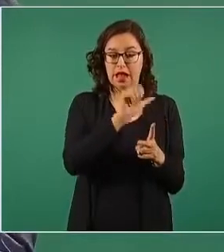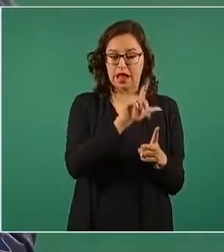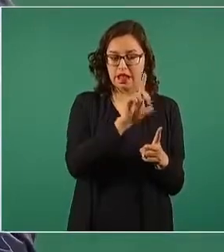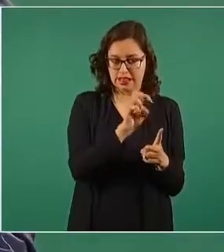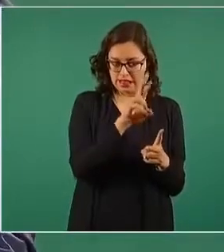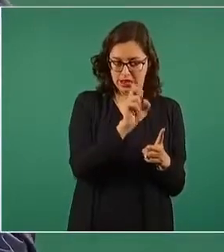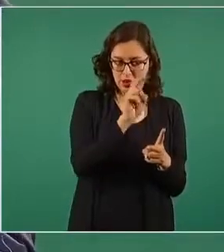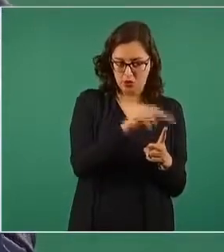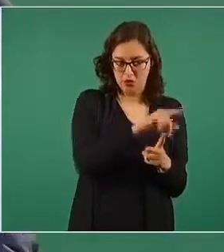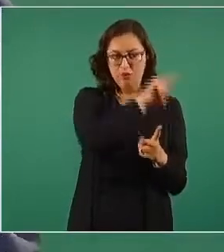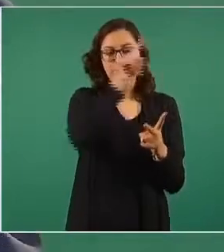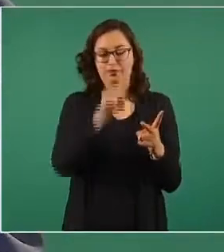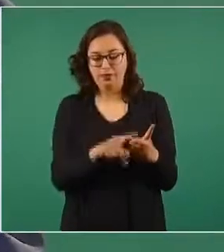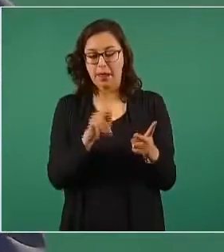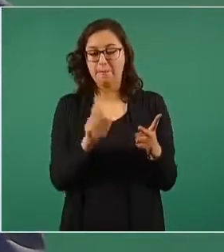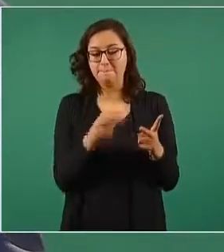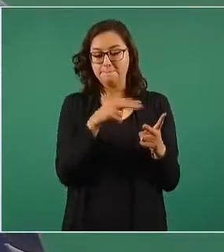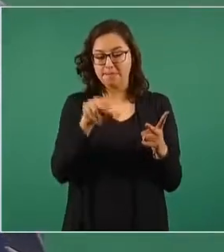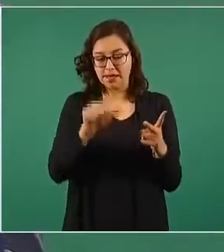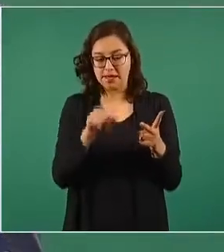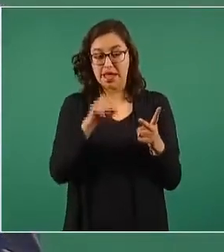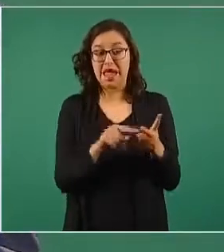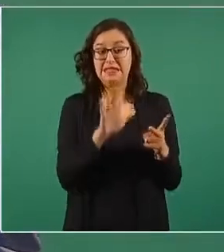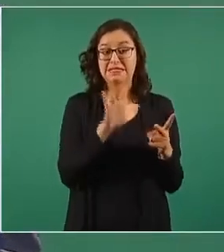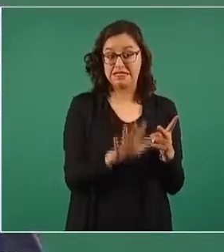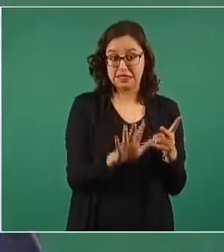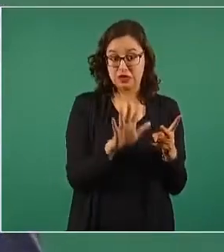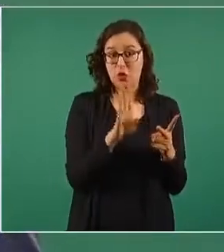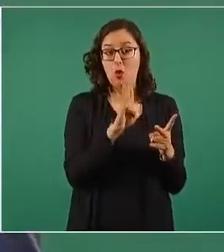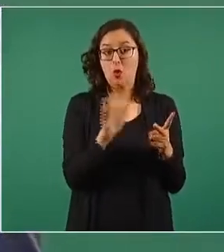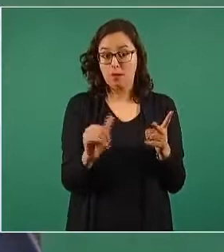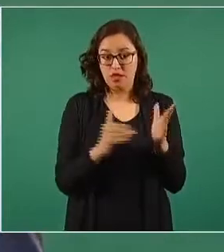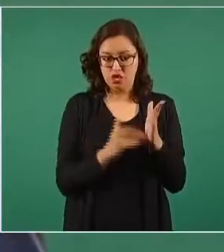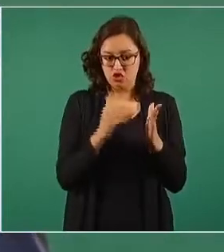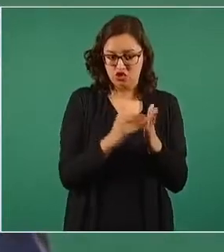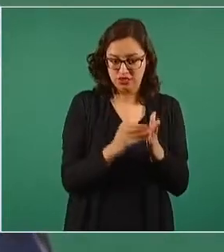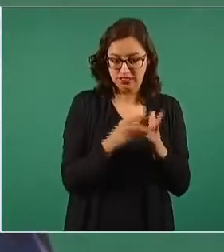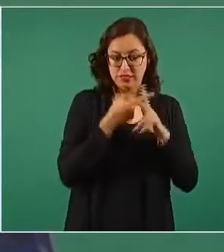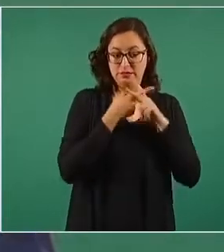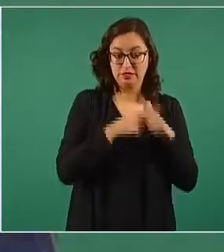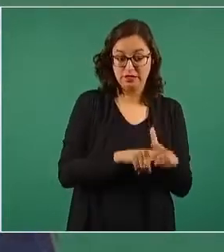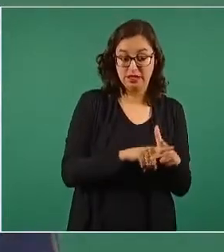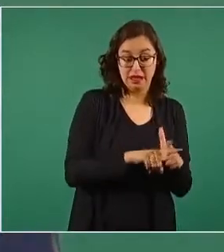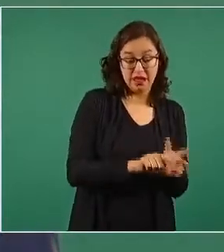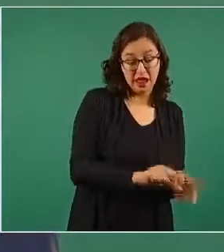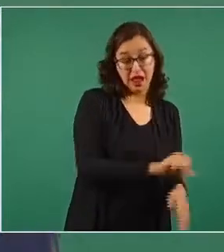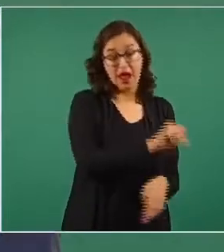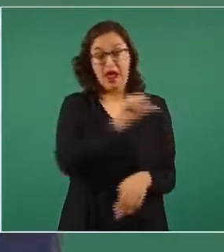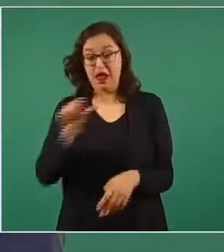5.200.000.000 y la subió a 10.500.000.000.